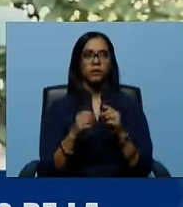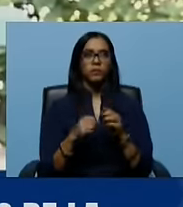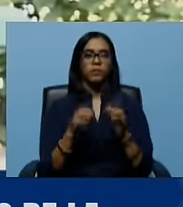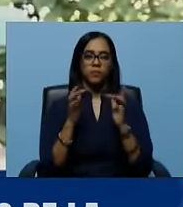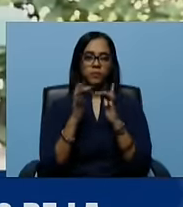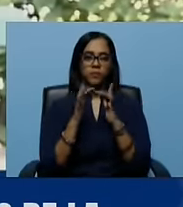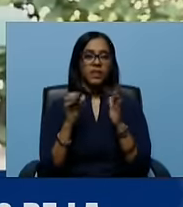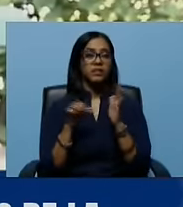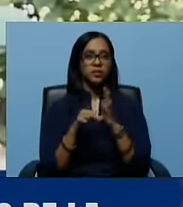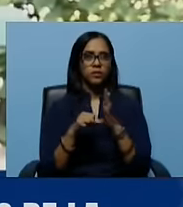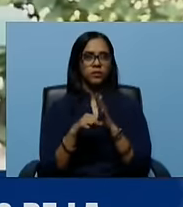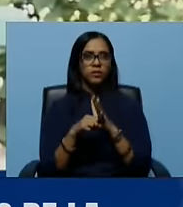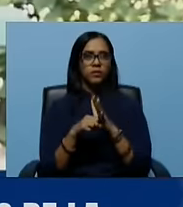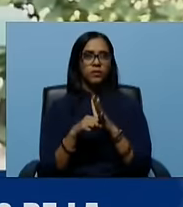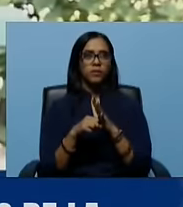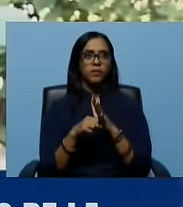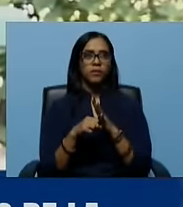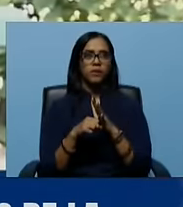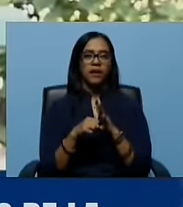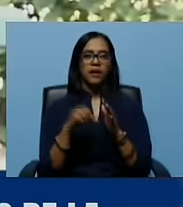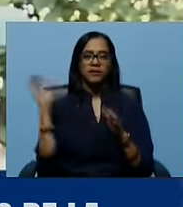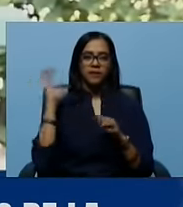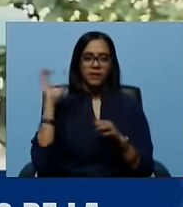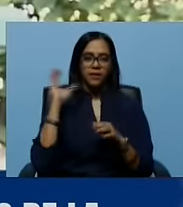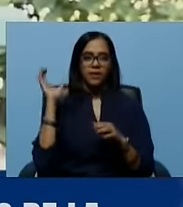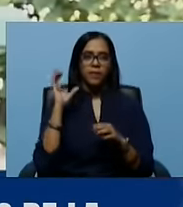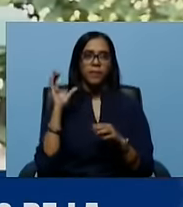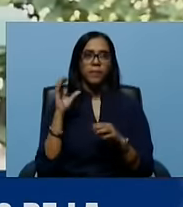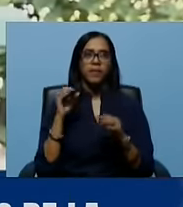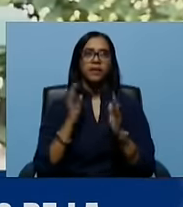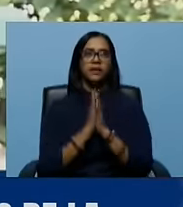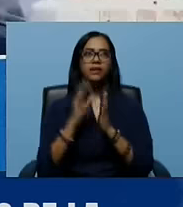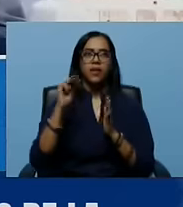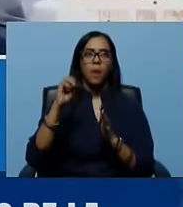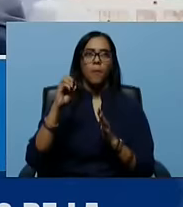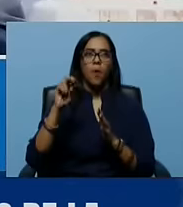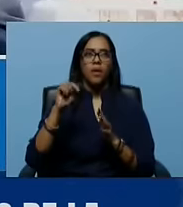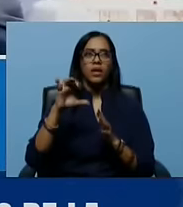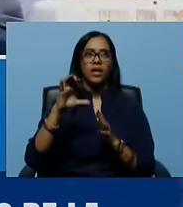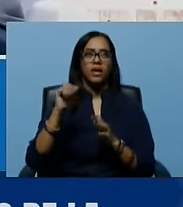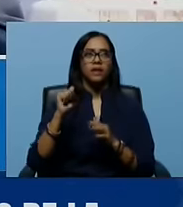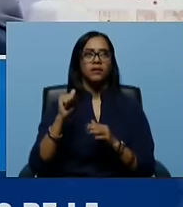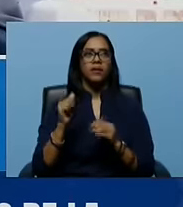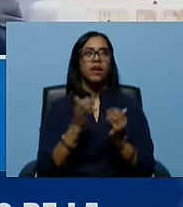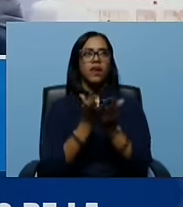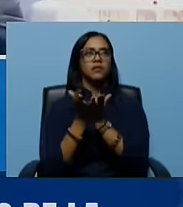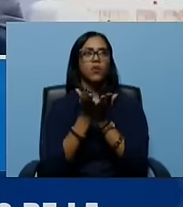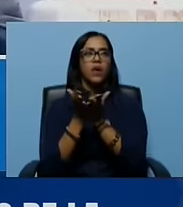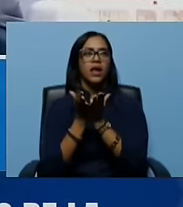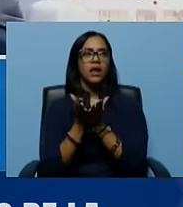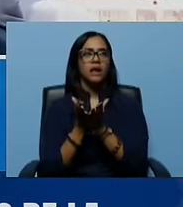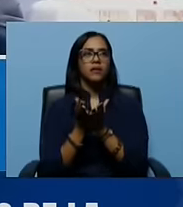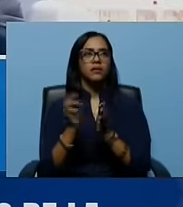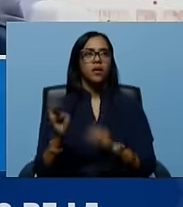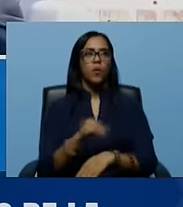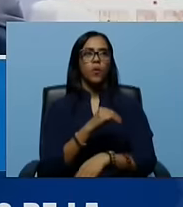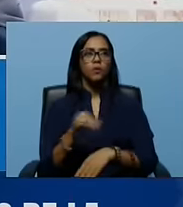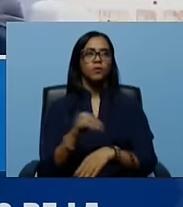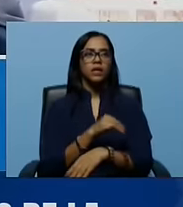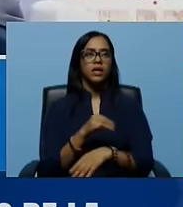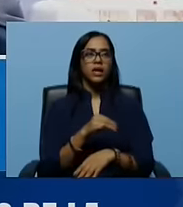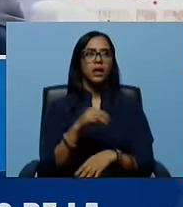es ¿hacia dónde? Hacia aquí, a la ciudad de Caracas, en Santa Mónica. Allí queda la Escuela de Música